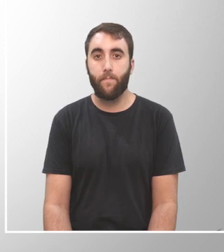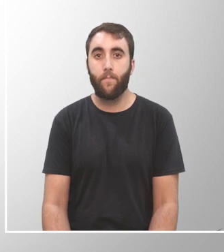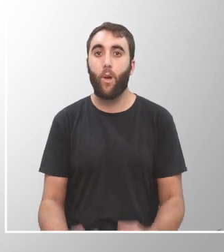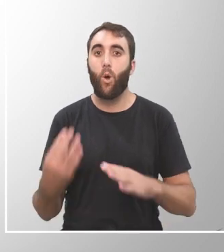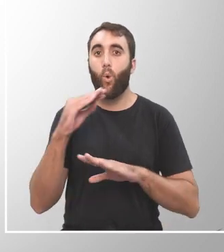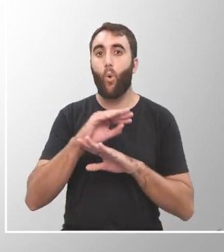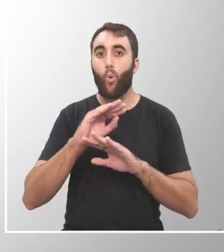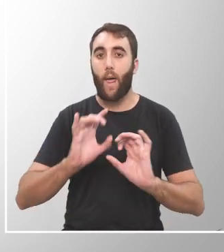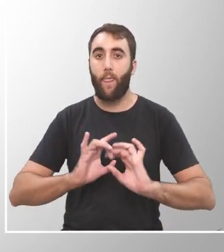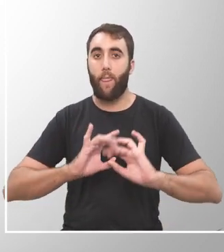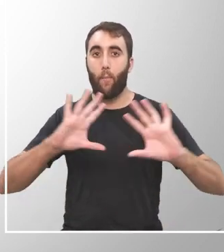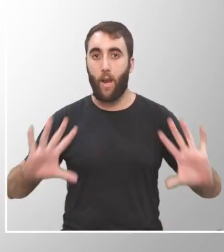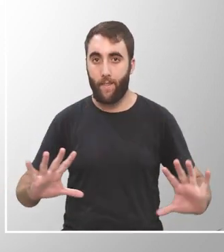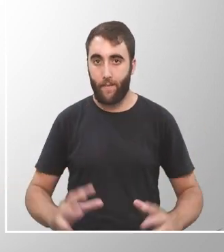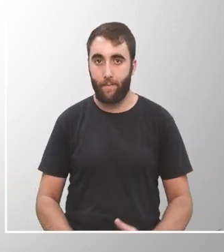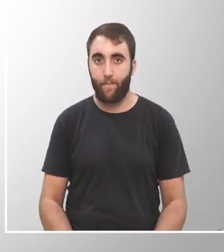Cultura democrática.